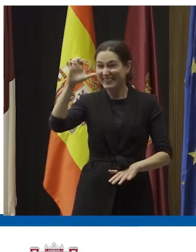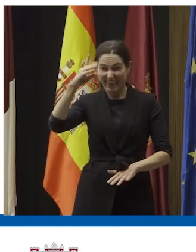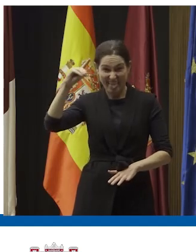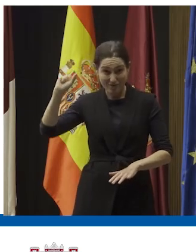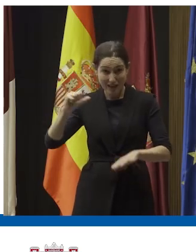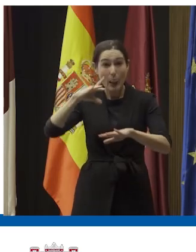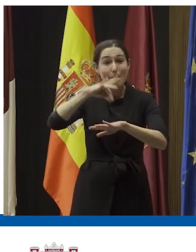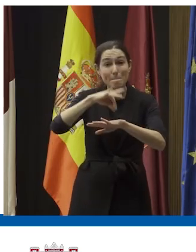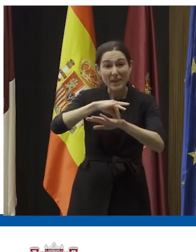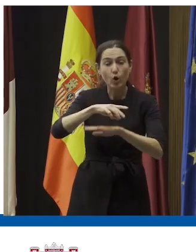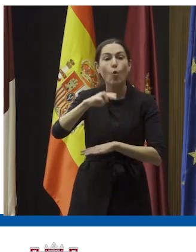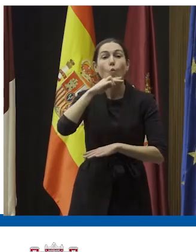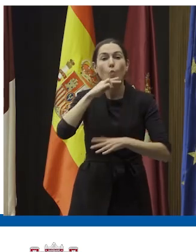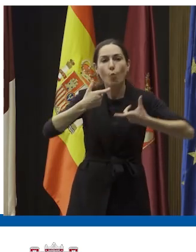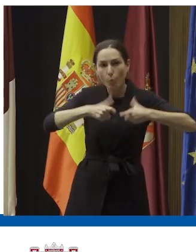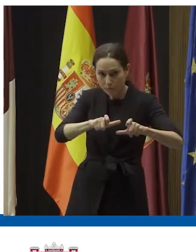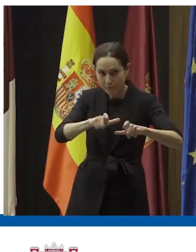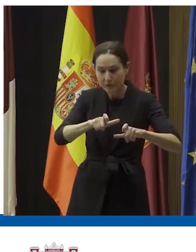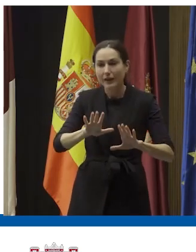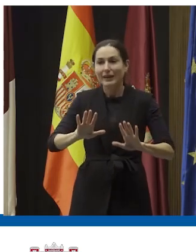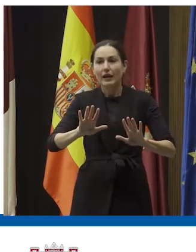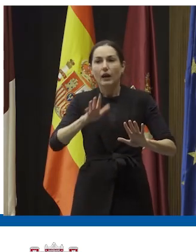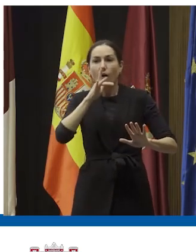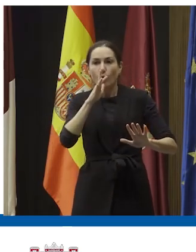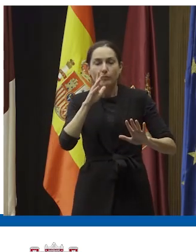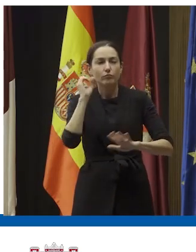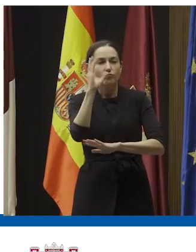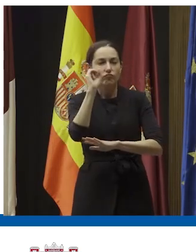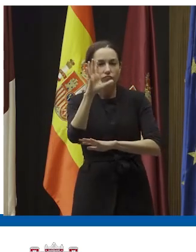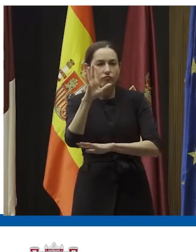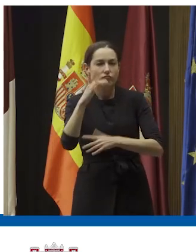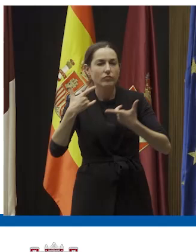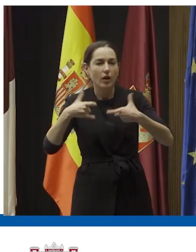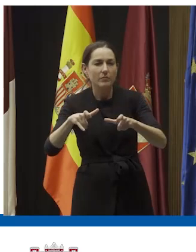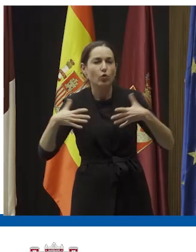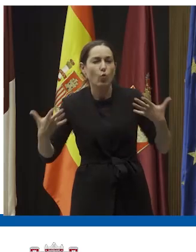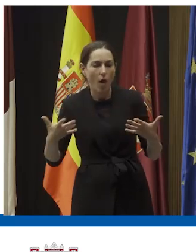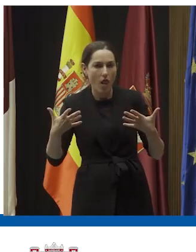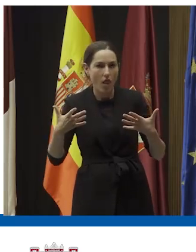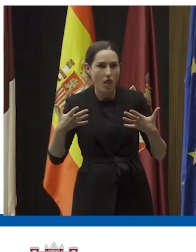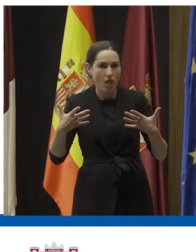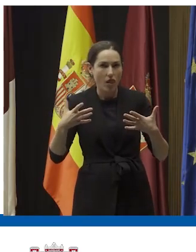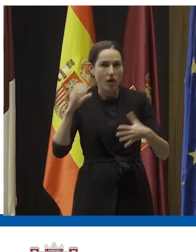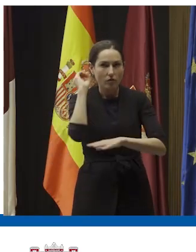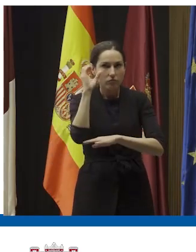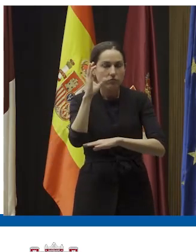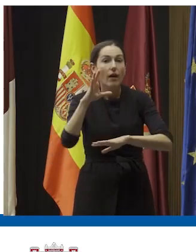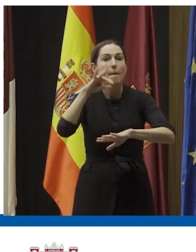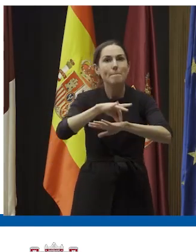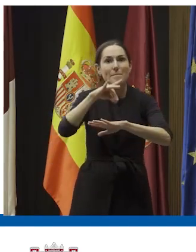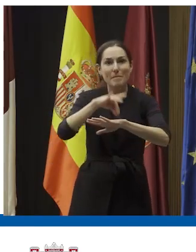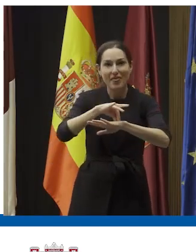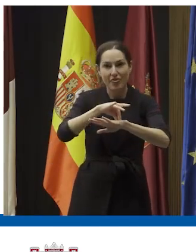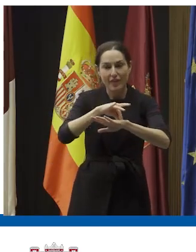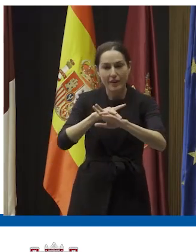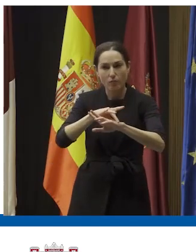comenzaremos este monográfico en el que nos vamos a ocupar o en el que se va a hablar de la medicina al servicio de la